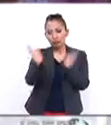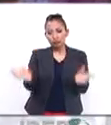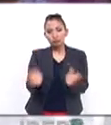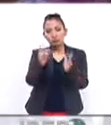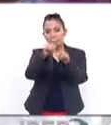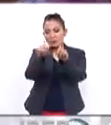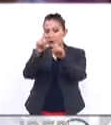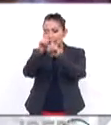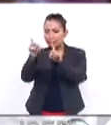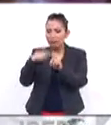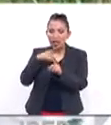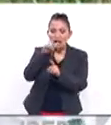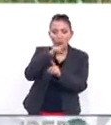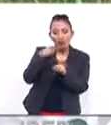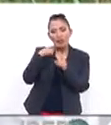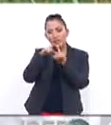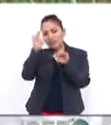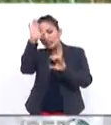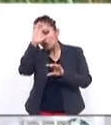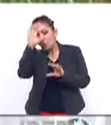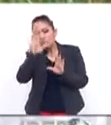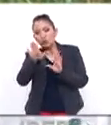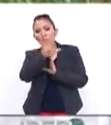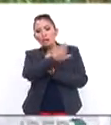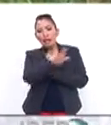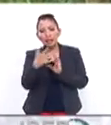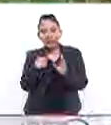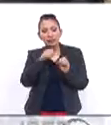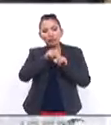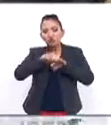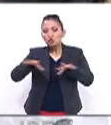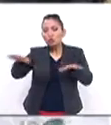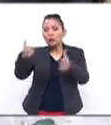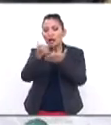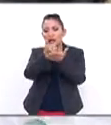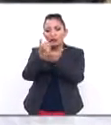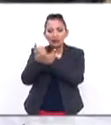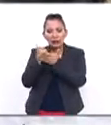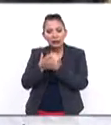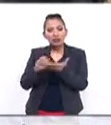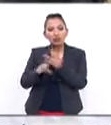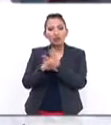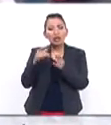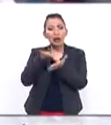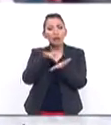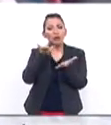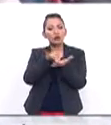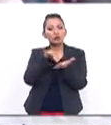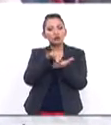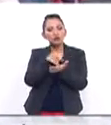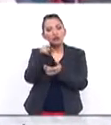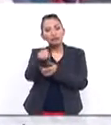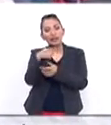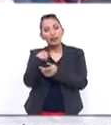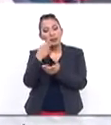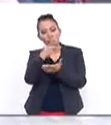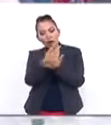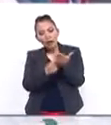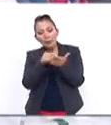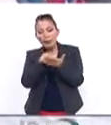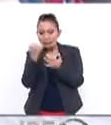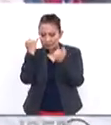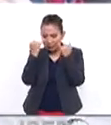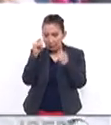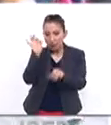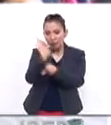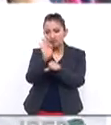el multilingüismo y la diversidad cultural y movilizar la coparticipación y recursos en apoyo a la aplicación de las políticas y